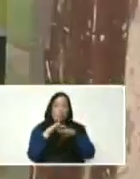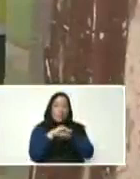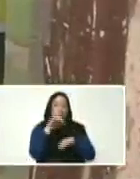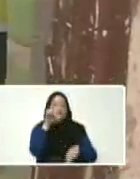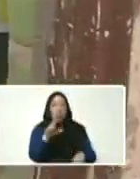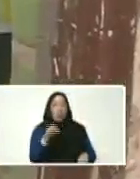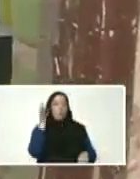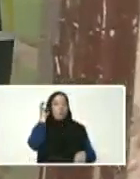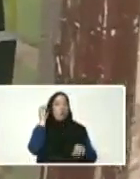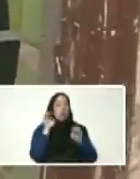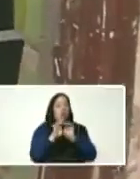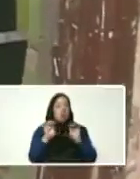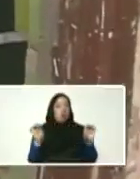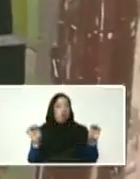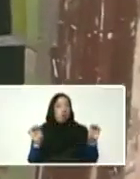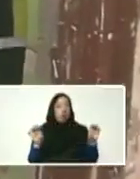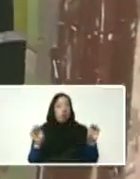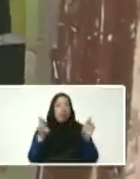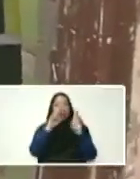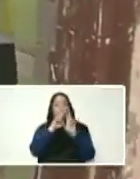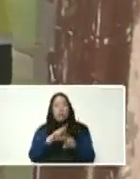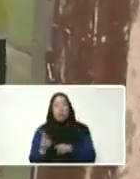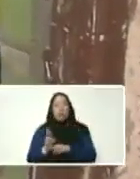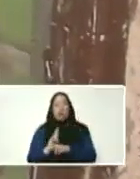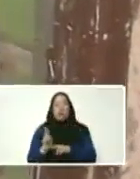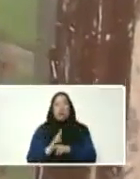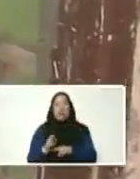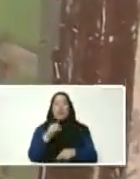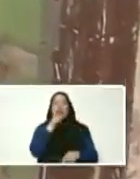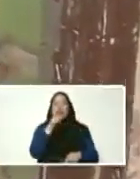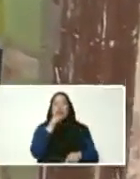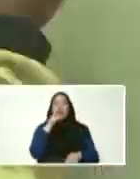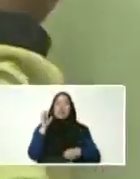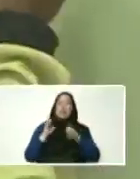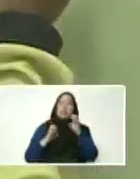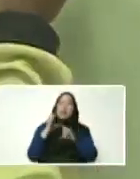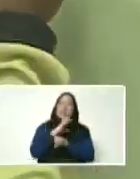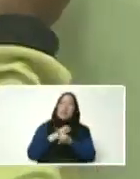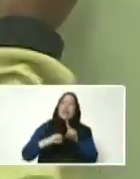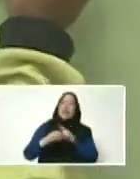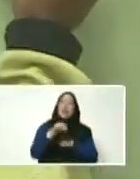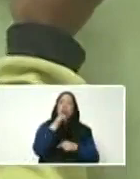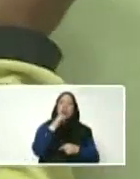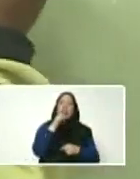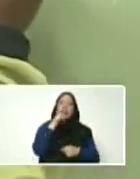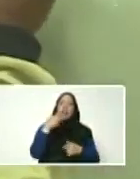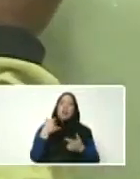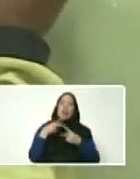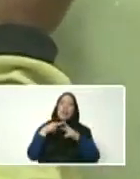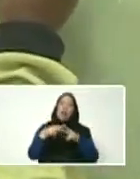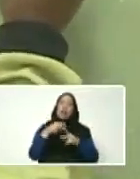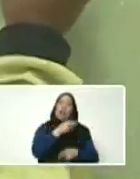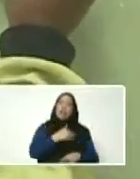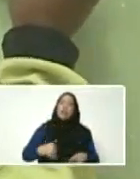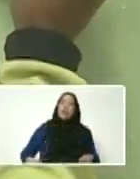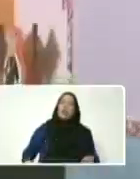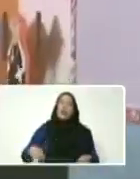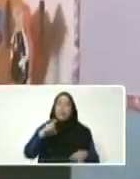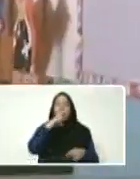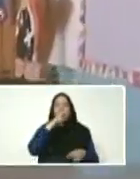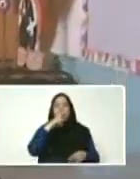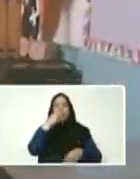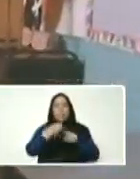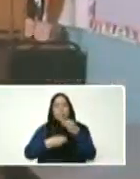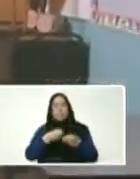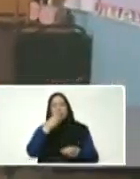Yelitza Santaella, le dieron respuesta inmediata, nos comunicaron el caso a los puestos de comando municipal, estatal, al